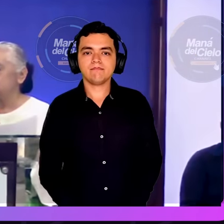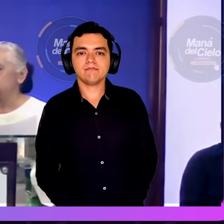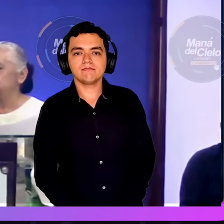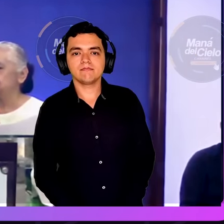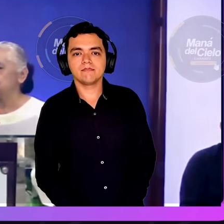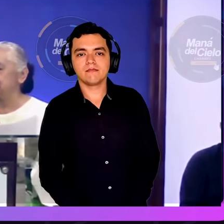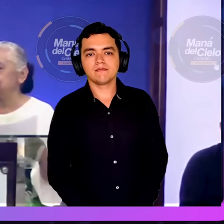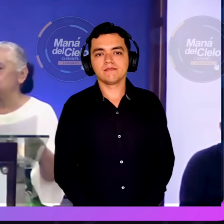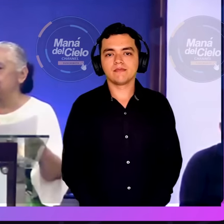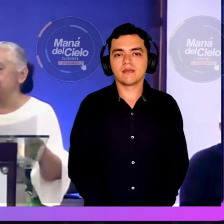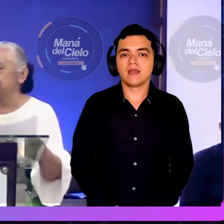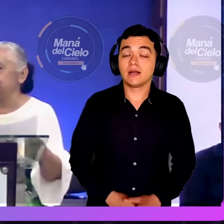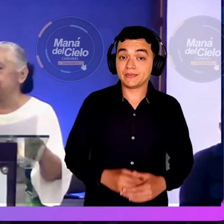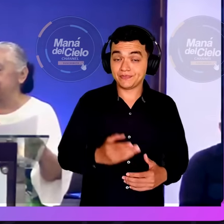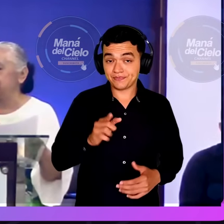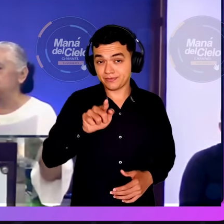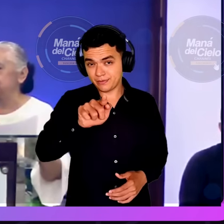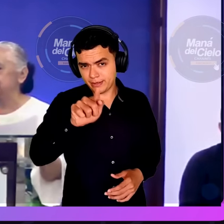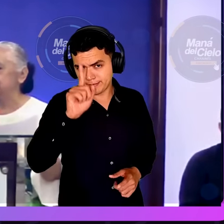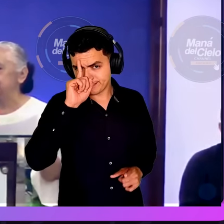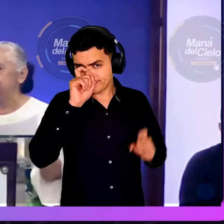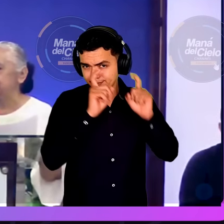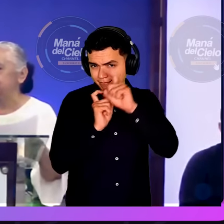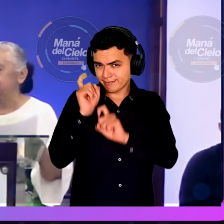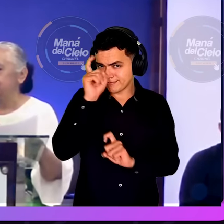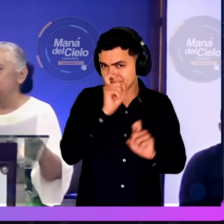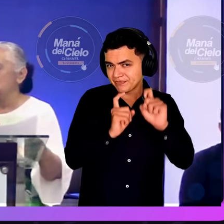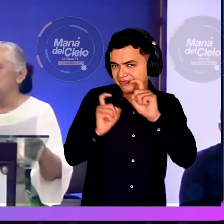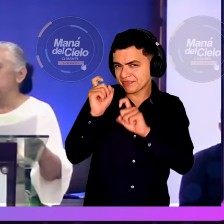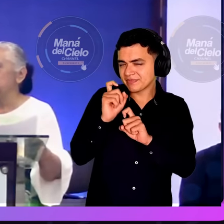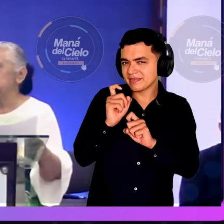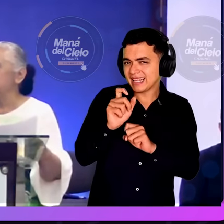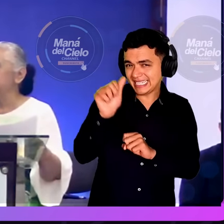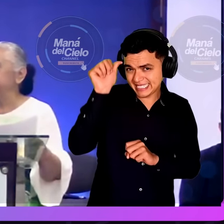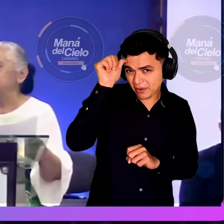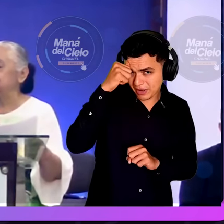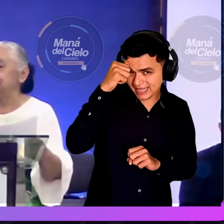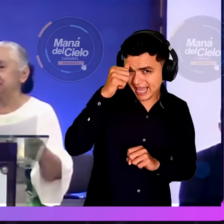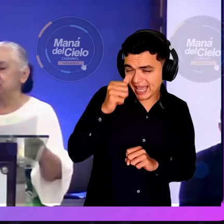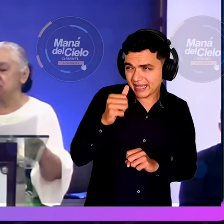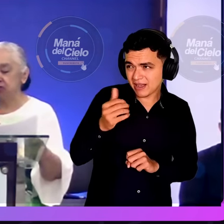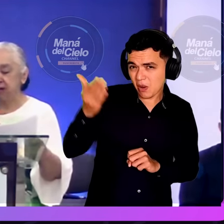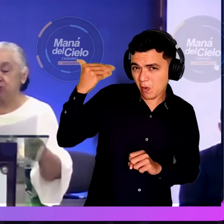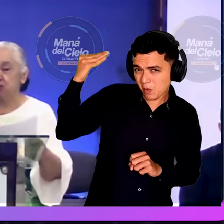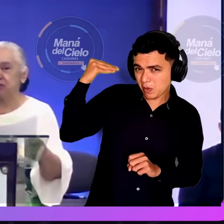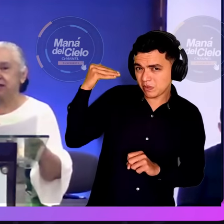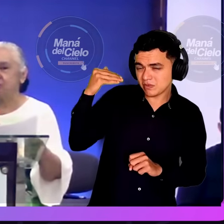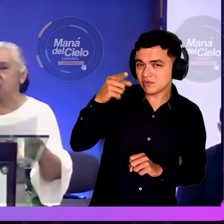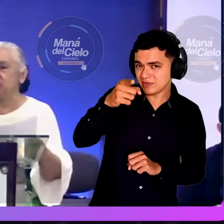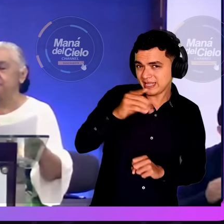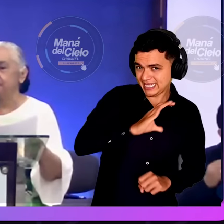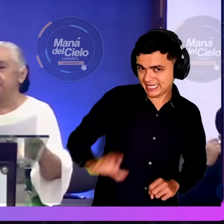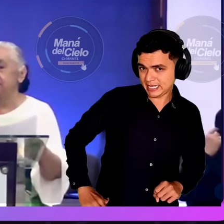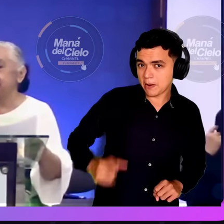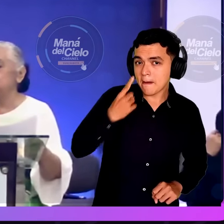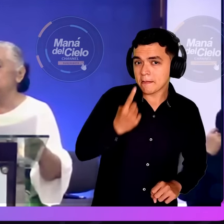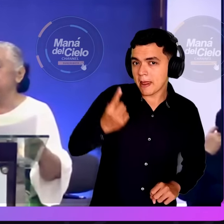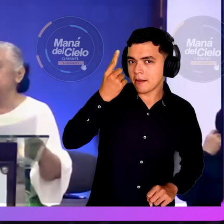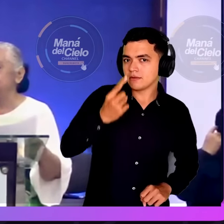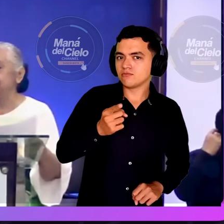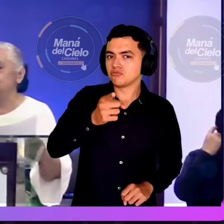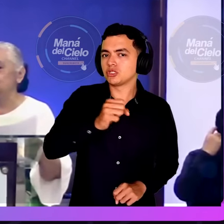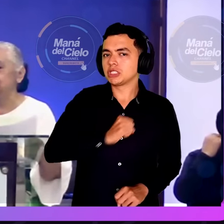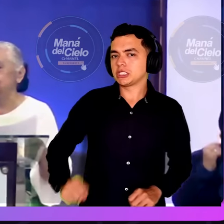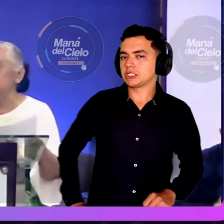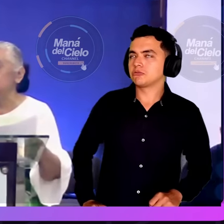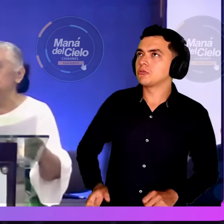y es a lo que yo quiero relacionar, que hablemos en esta mañana. Como cuando nos convertimos al Señor, llegamos con ese amor, llegamos con